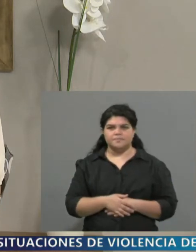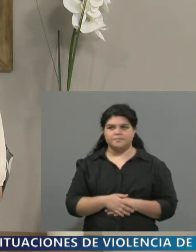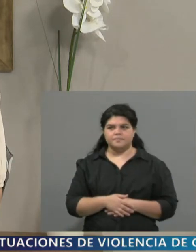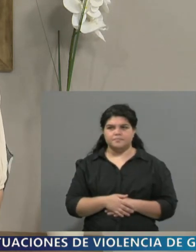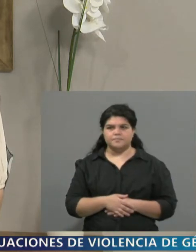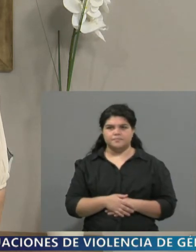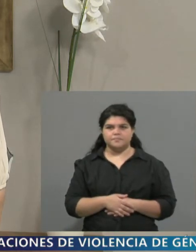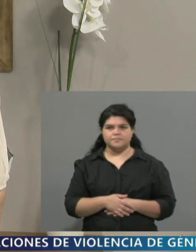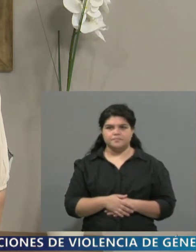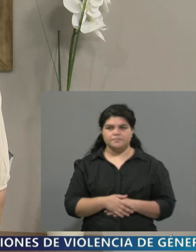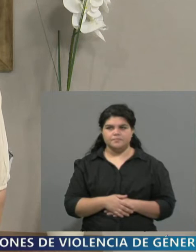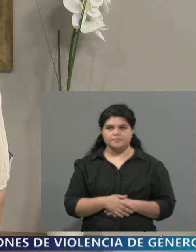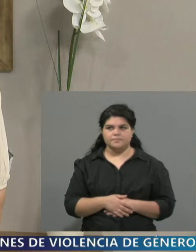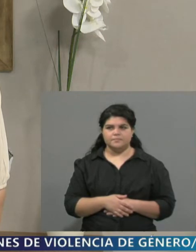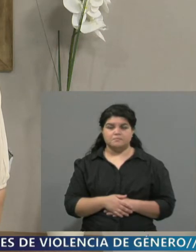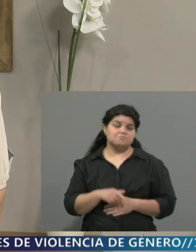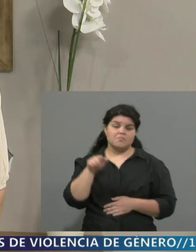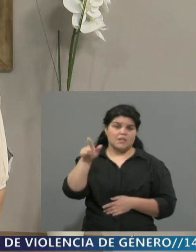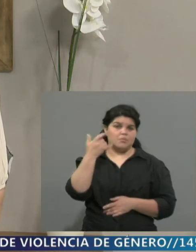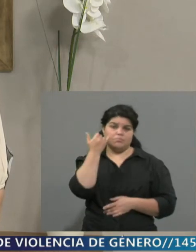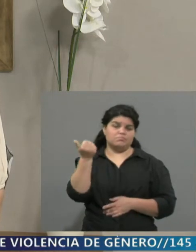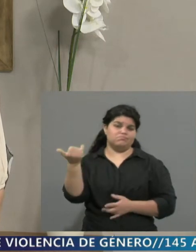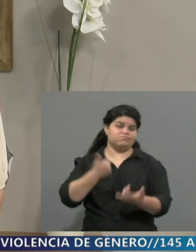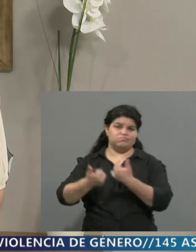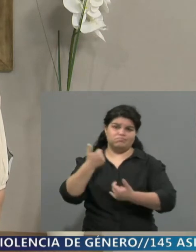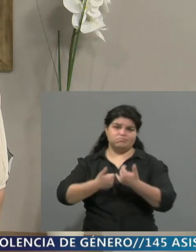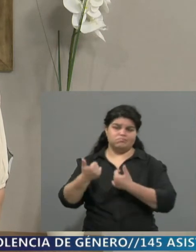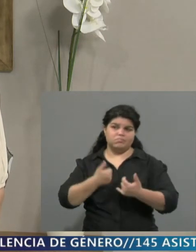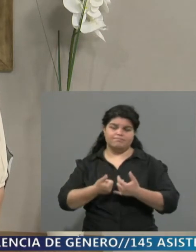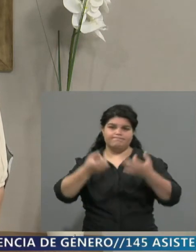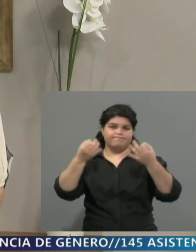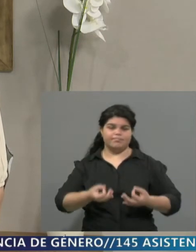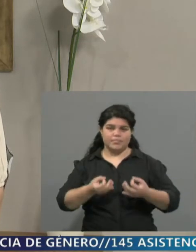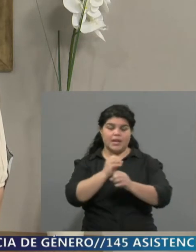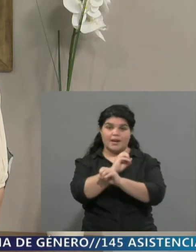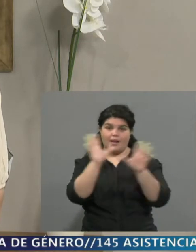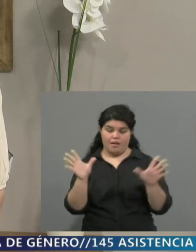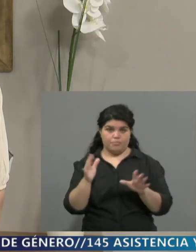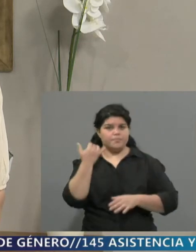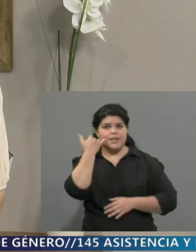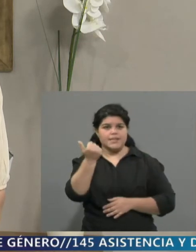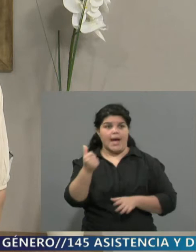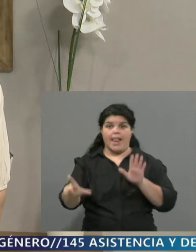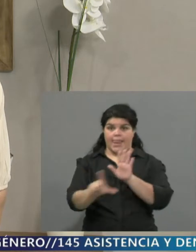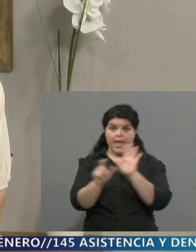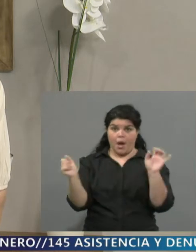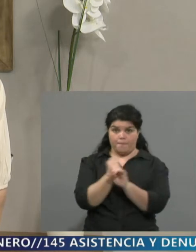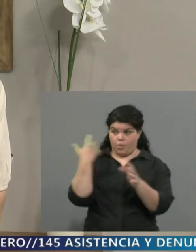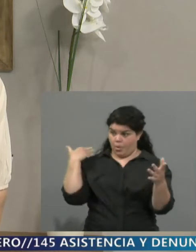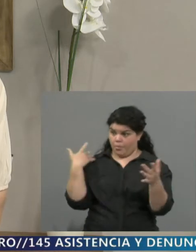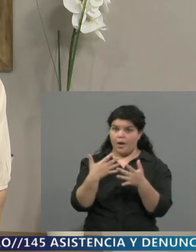ver, digamos, vos lo dijiste creo que con mucha precisión. Hay avances, pero hay resistencias